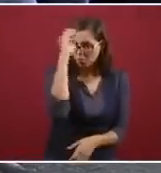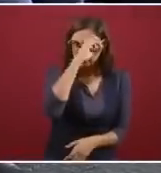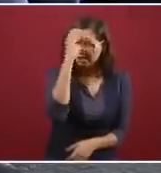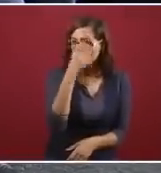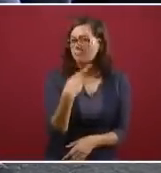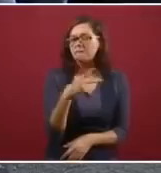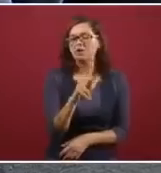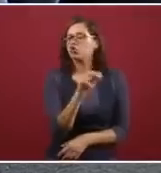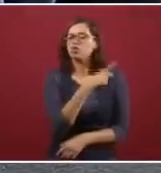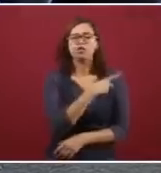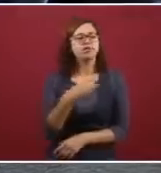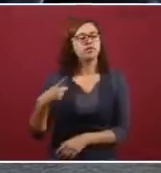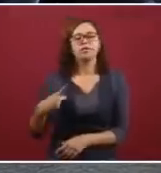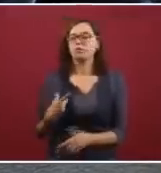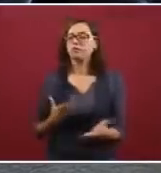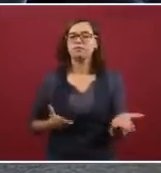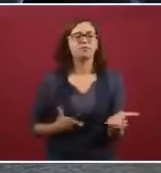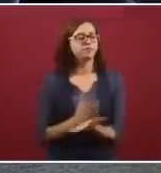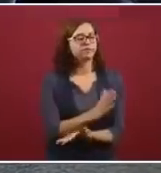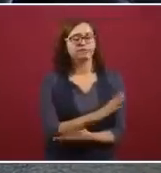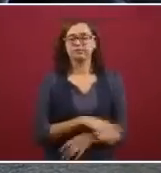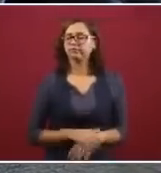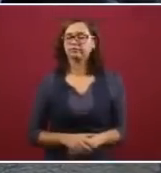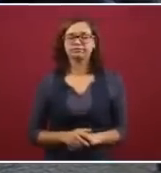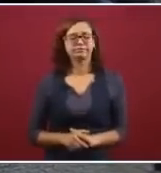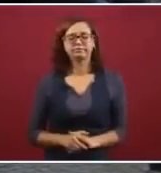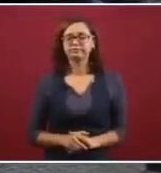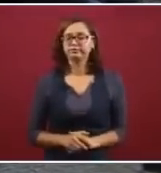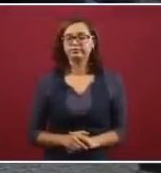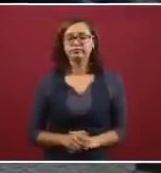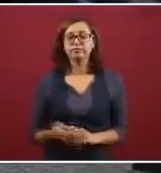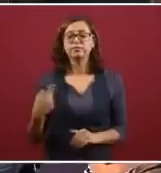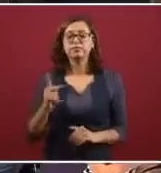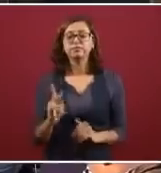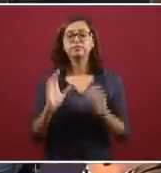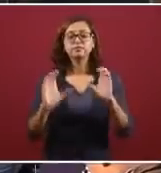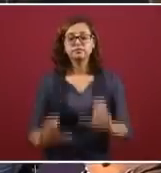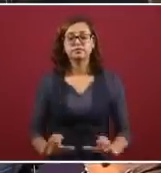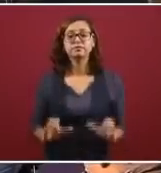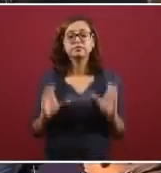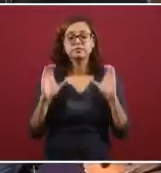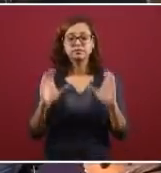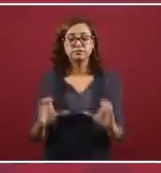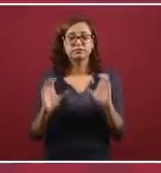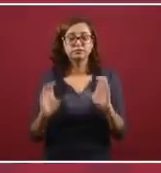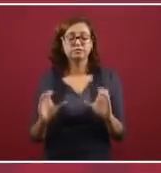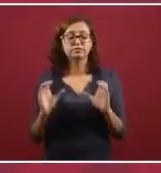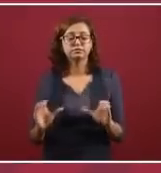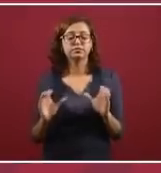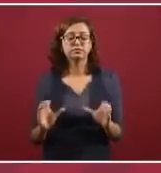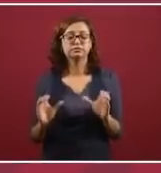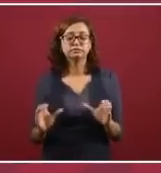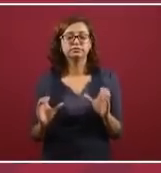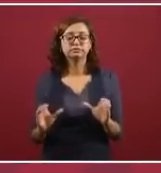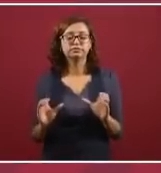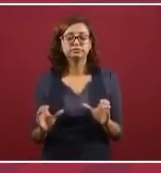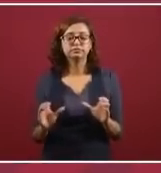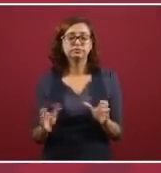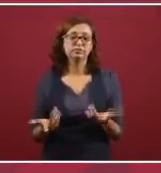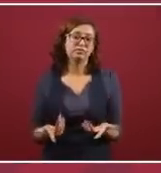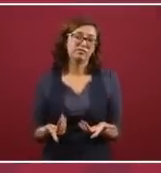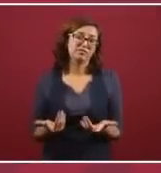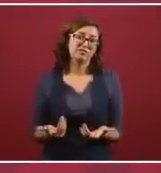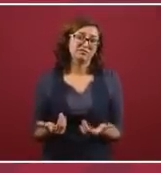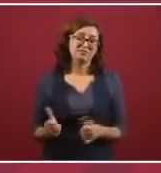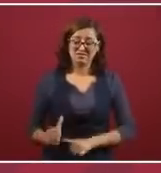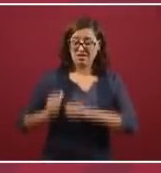ni debería yo de meterme tanto, pero cuidar el que haya